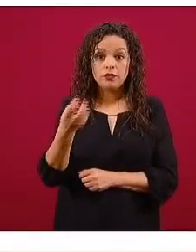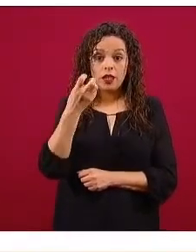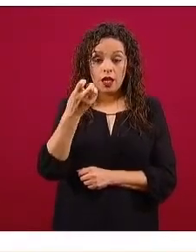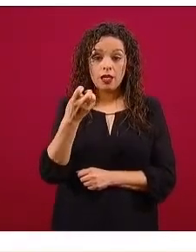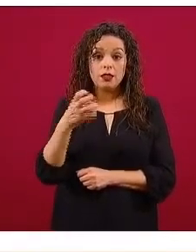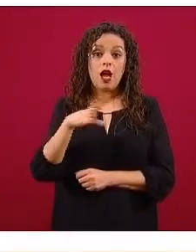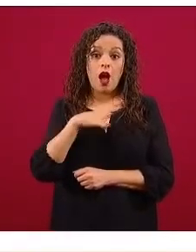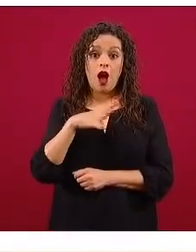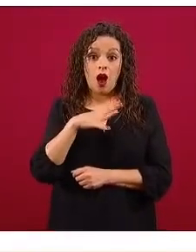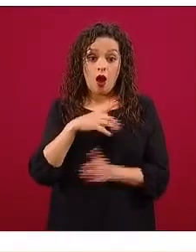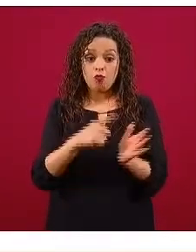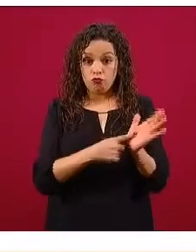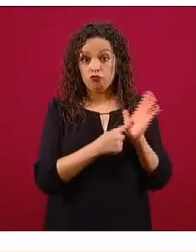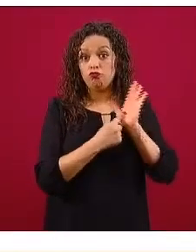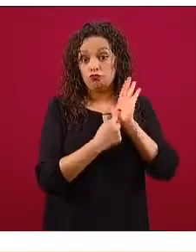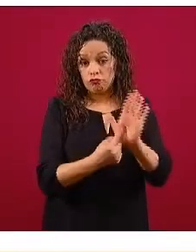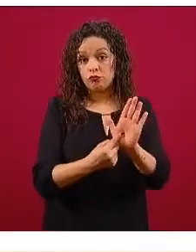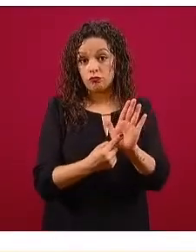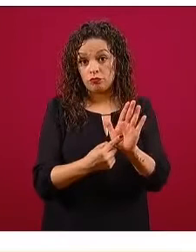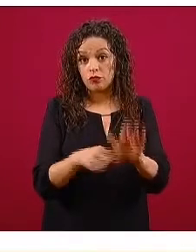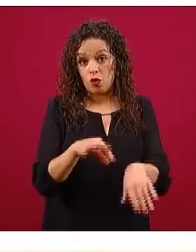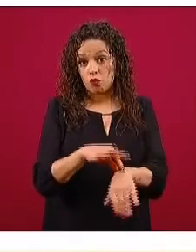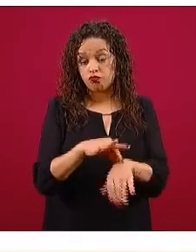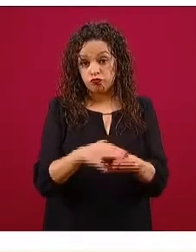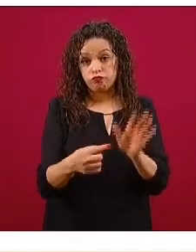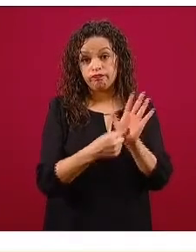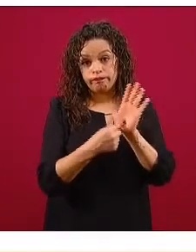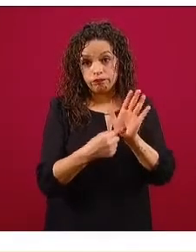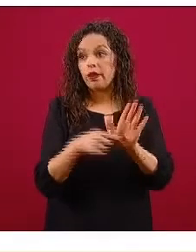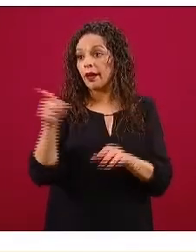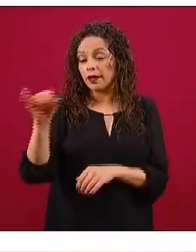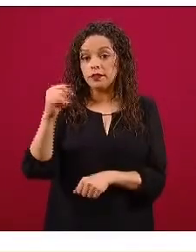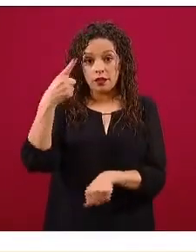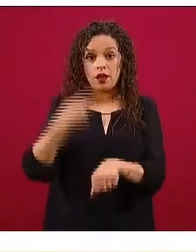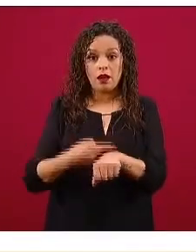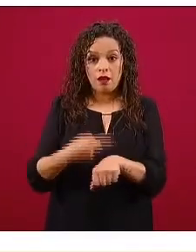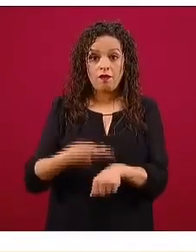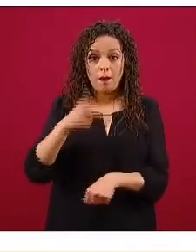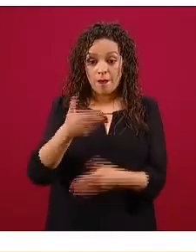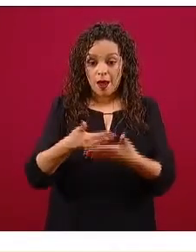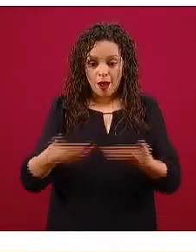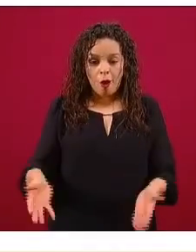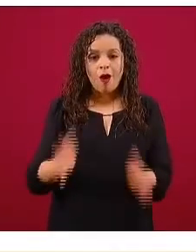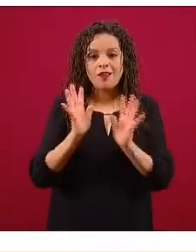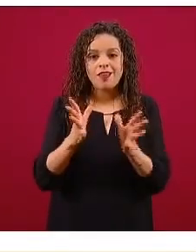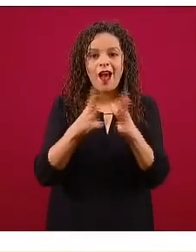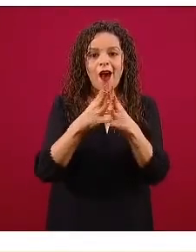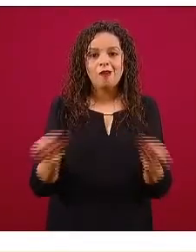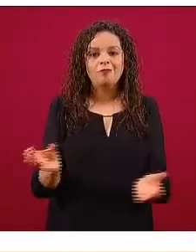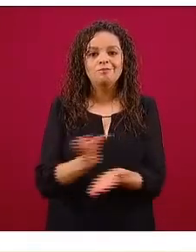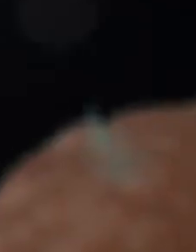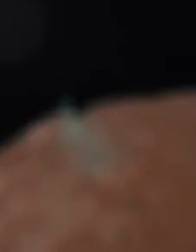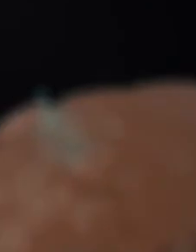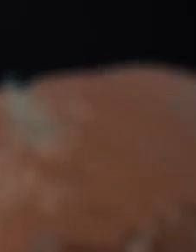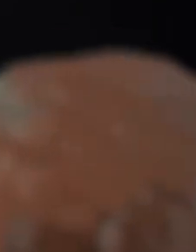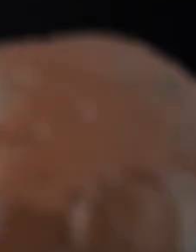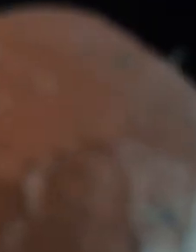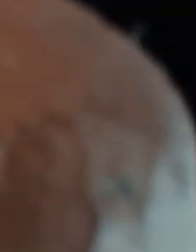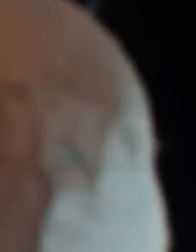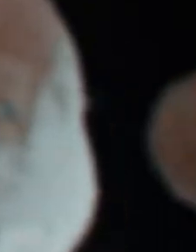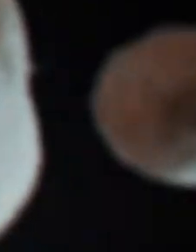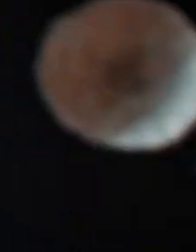para decir que son personas que padecieron enfermedad y que ahora se encuentran recuperadas de la misma